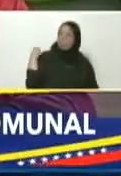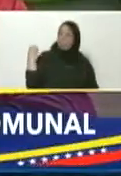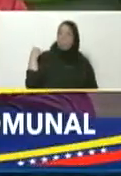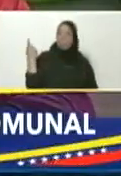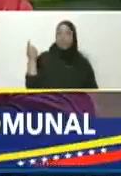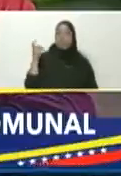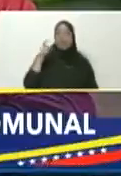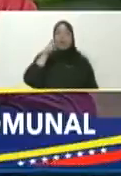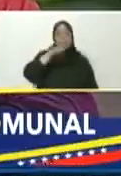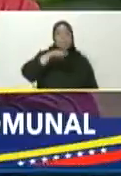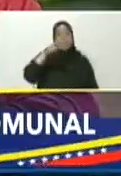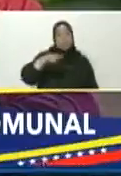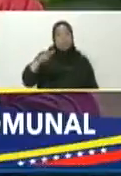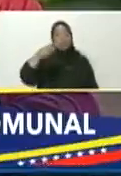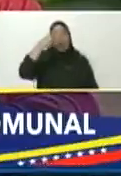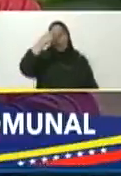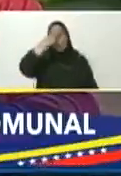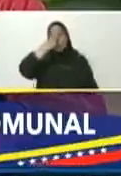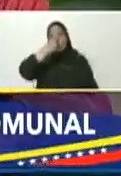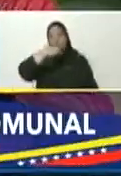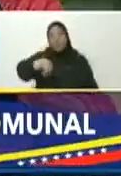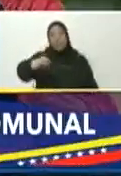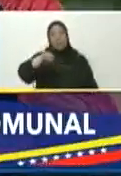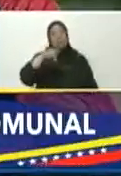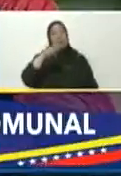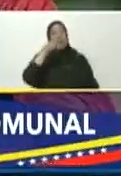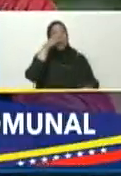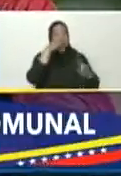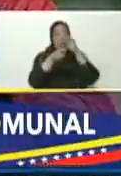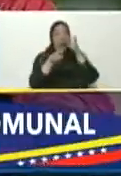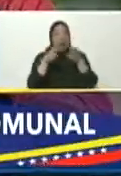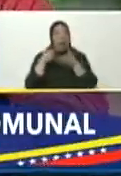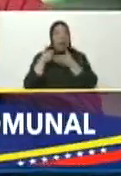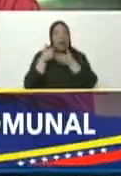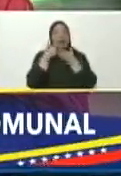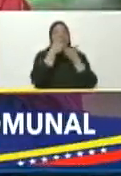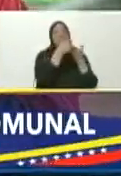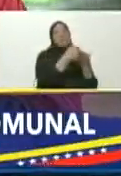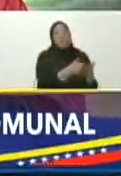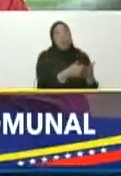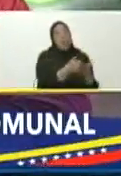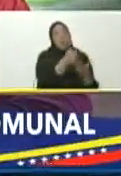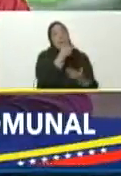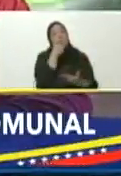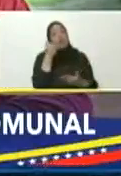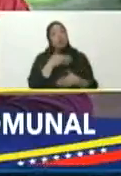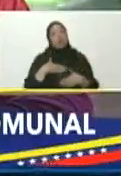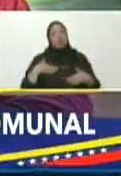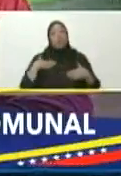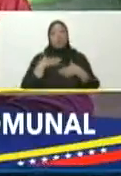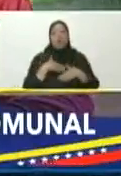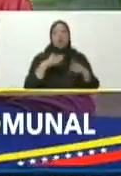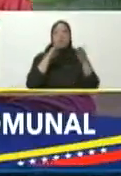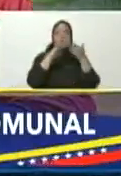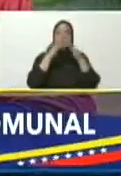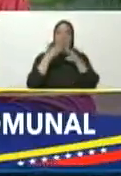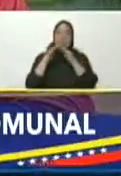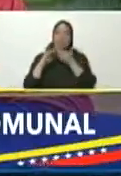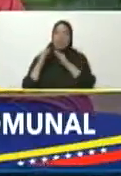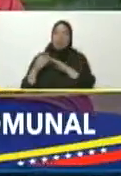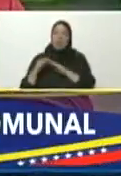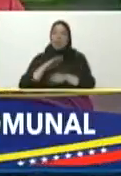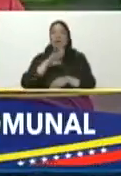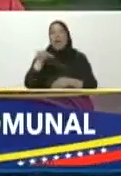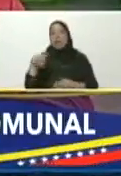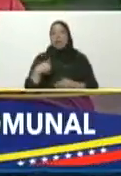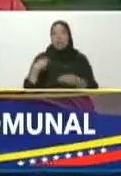más necesitados, que había que intervenir estos espacios para poder mejorarle la calidad de vida a todos los